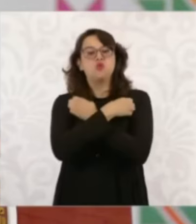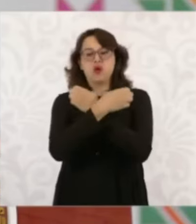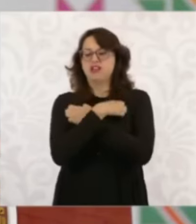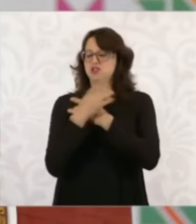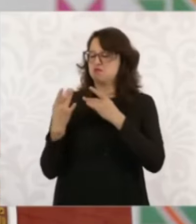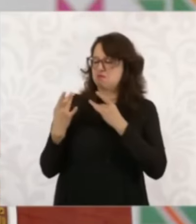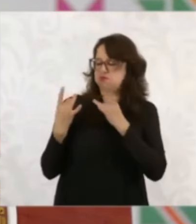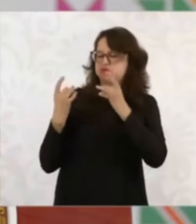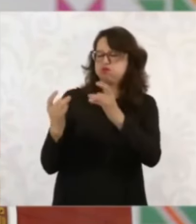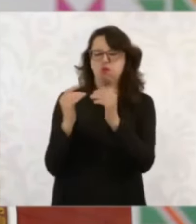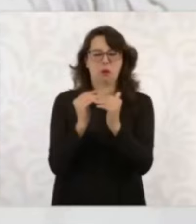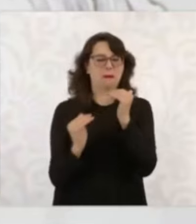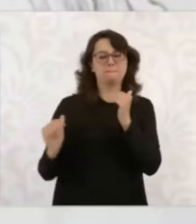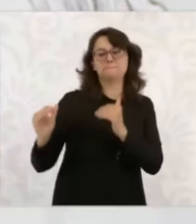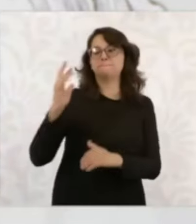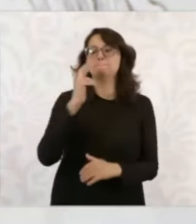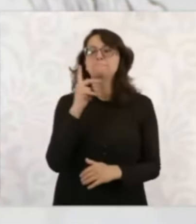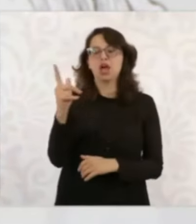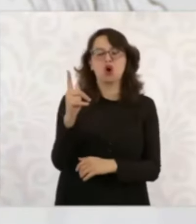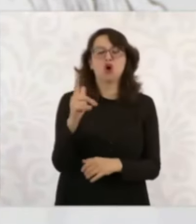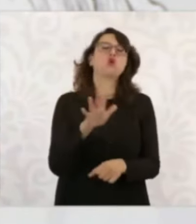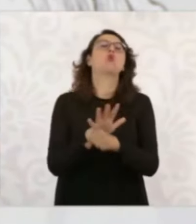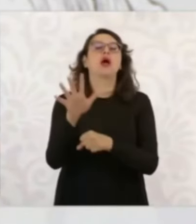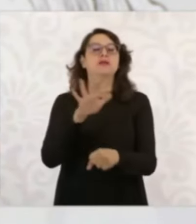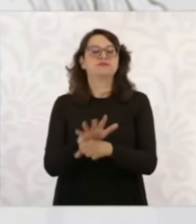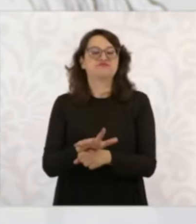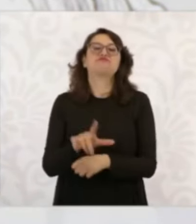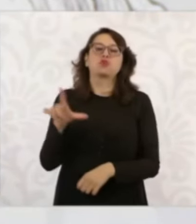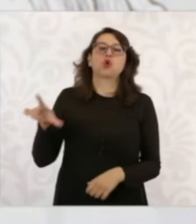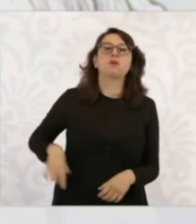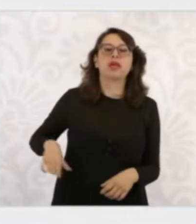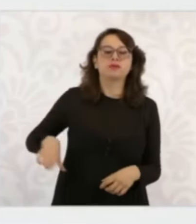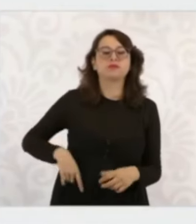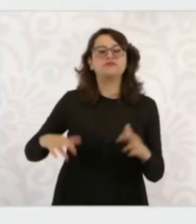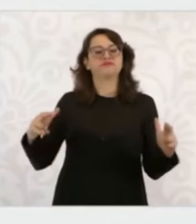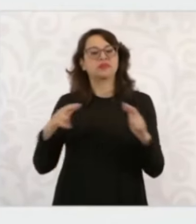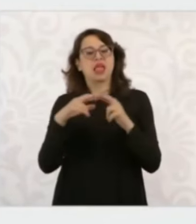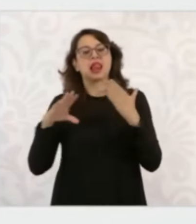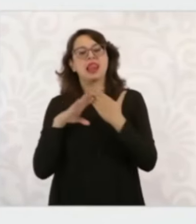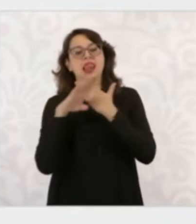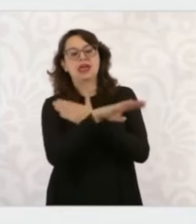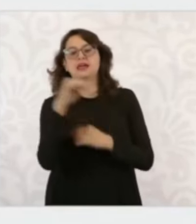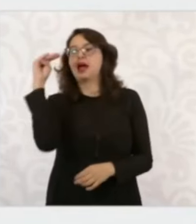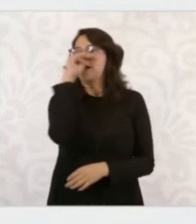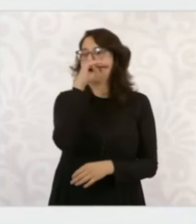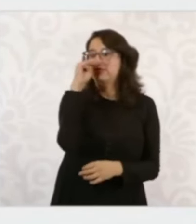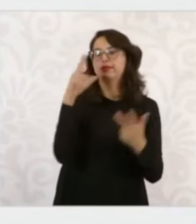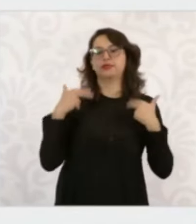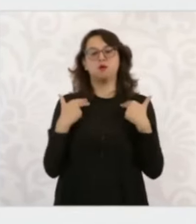provee el Estado, laica, gratuita, de calidad, científica, humanista.